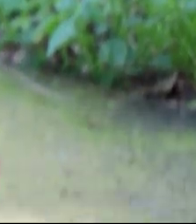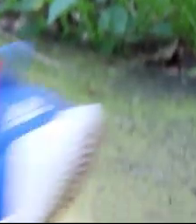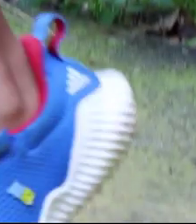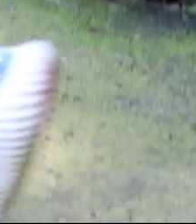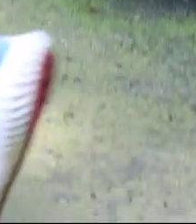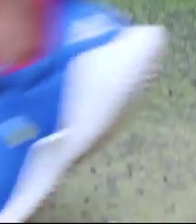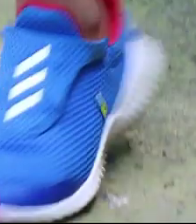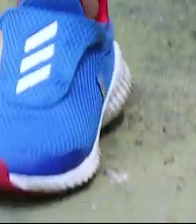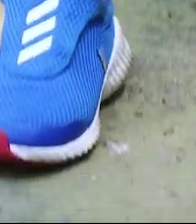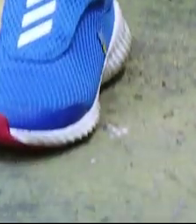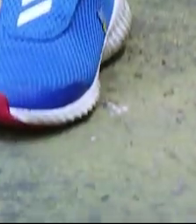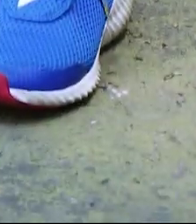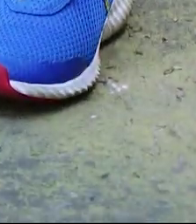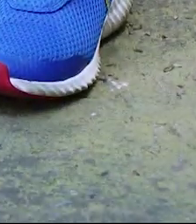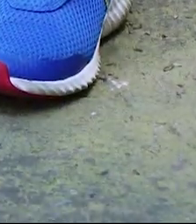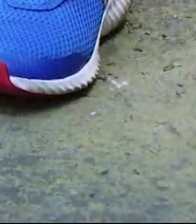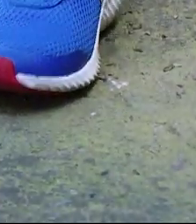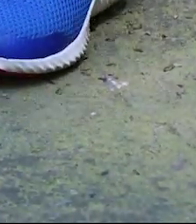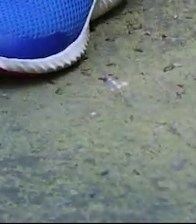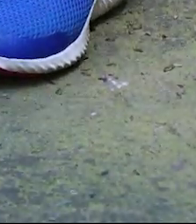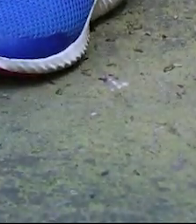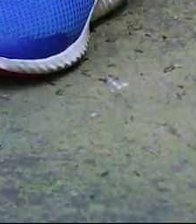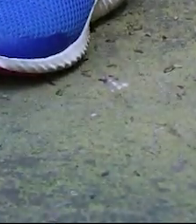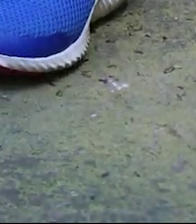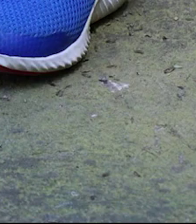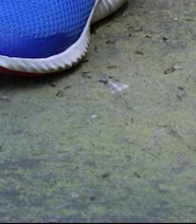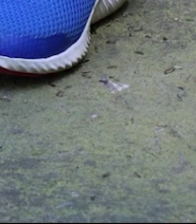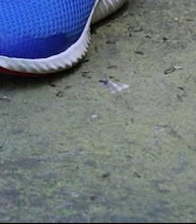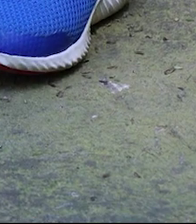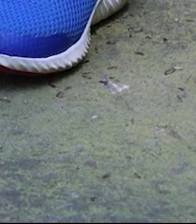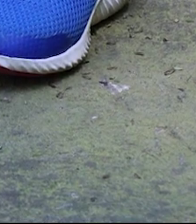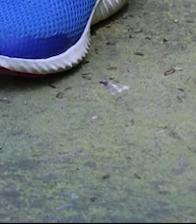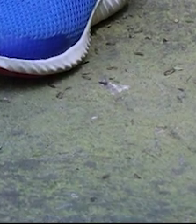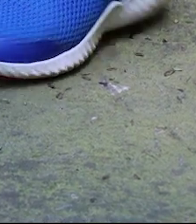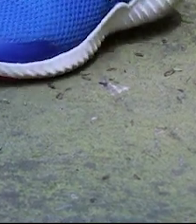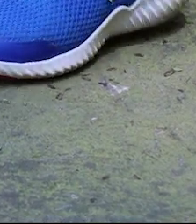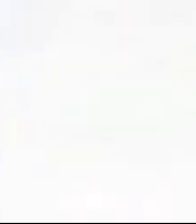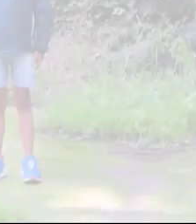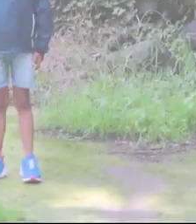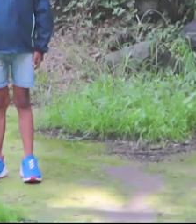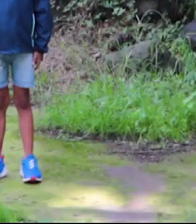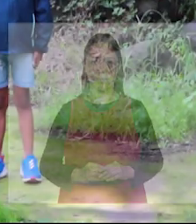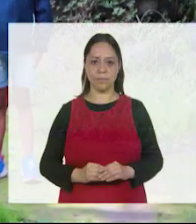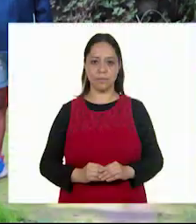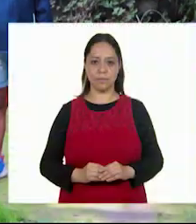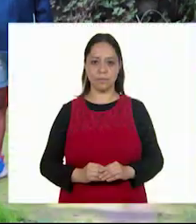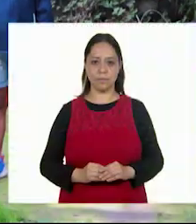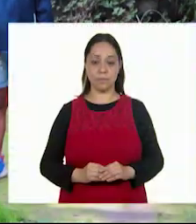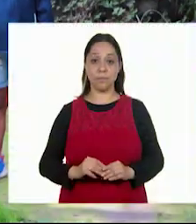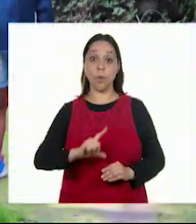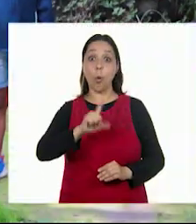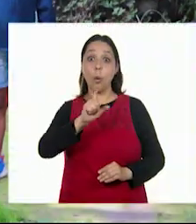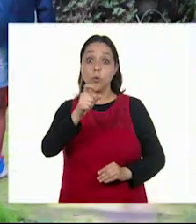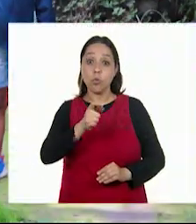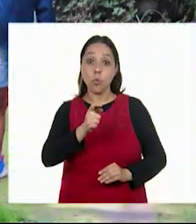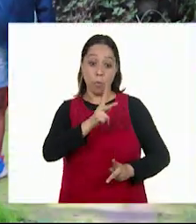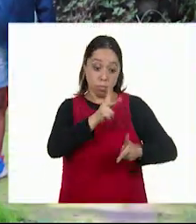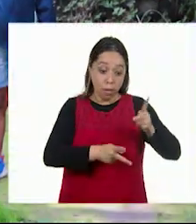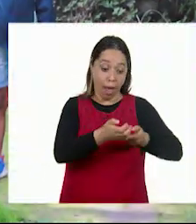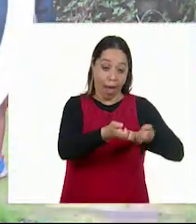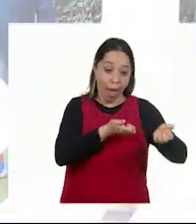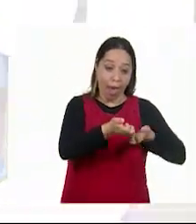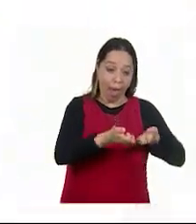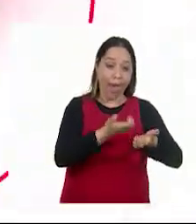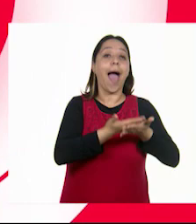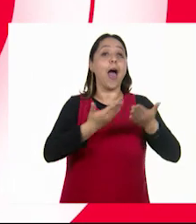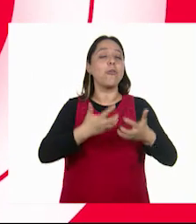acuérdate de tener siempre la posición de los pies, de las puntas hacia adentro, y después de cada pausa, activa tu